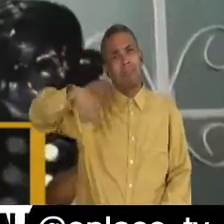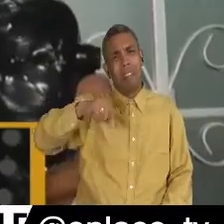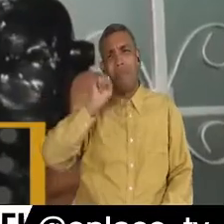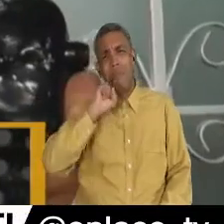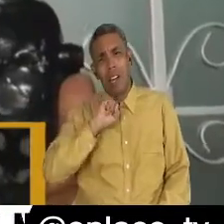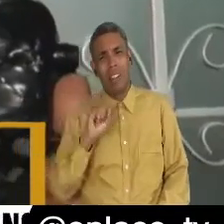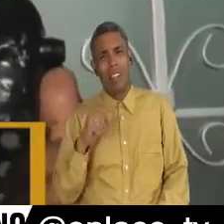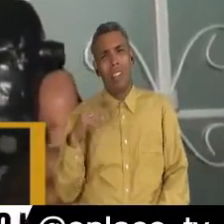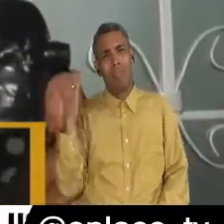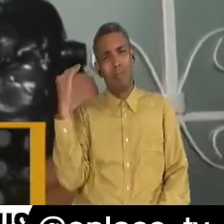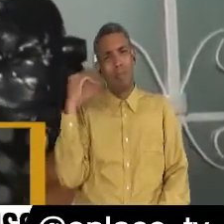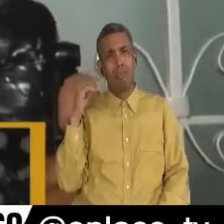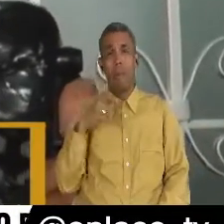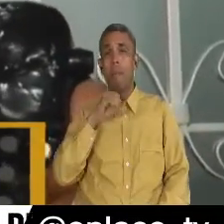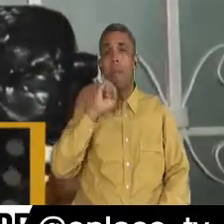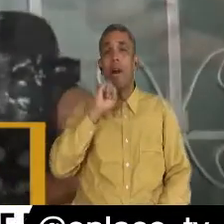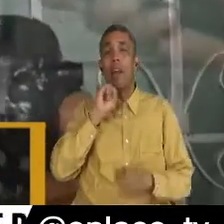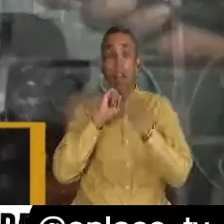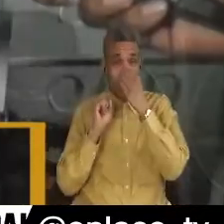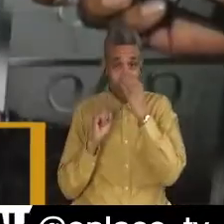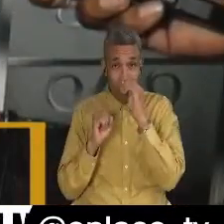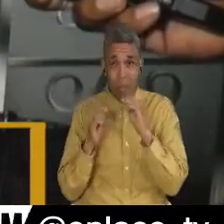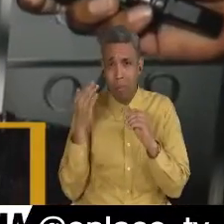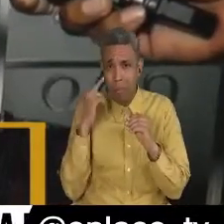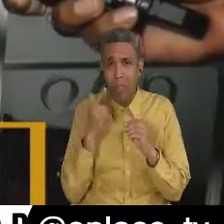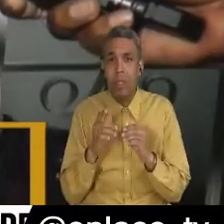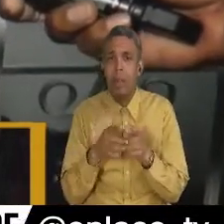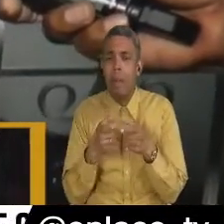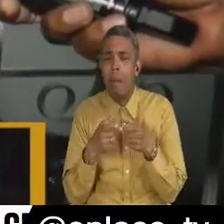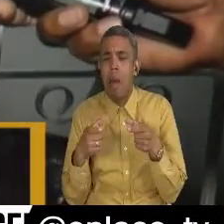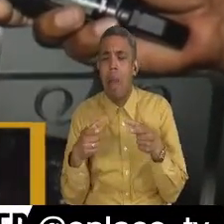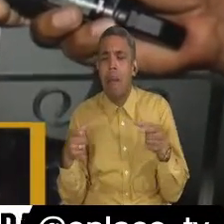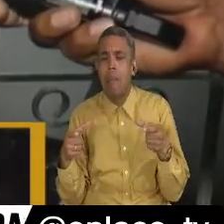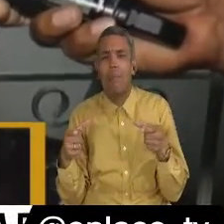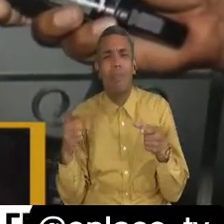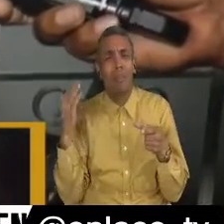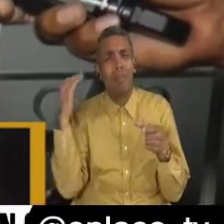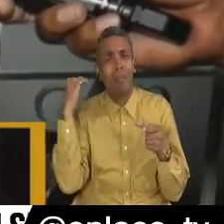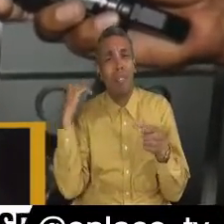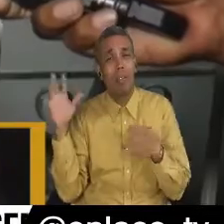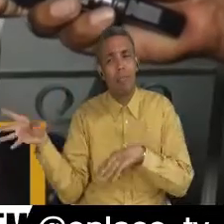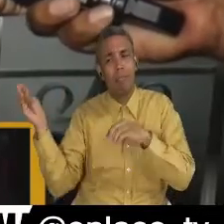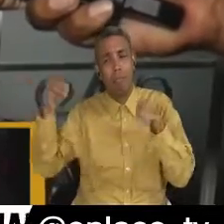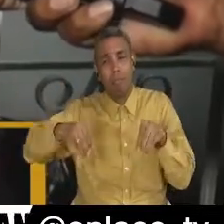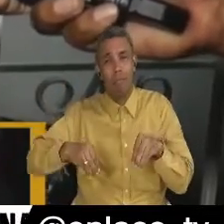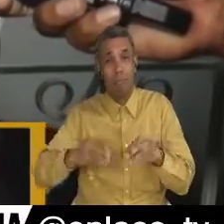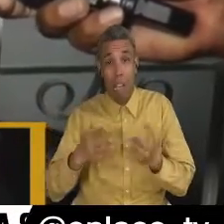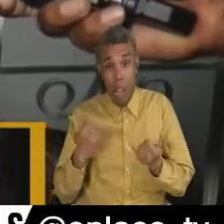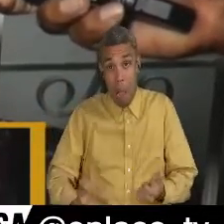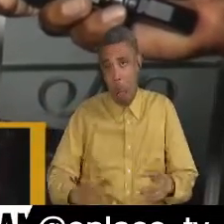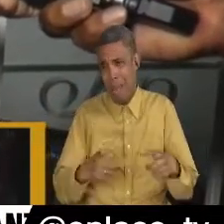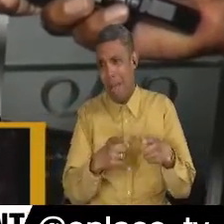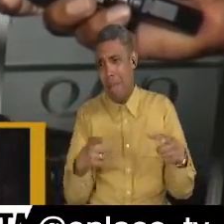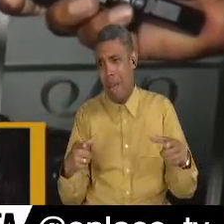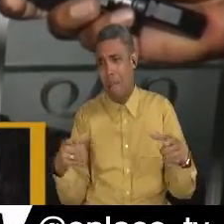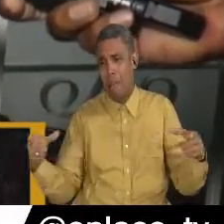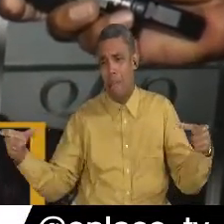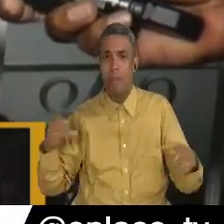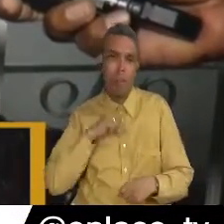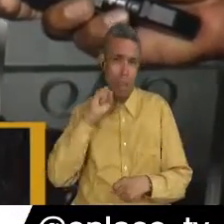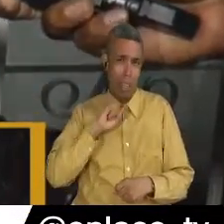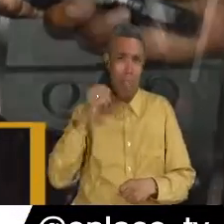antiguo cementerio, es decir, del Parque a la Vida. Cuando yo llegué, Barranca era un monte por aquí, por esta parte. Sí. Entonces, sí, señor,